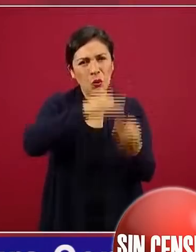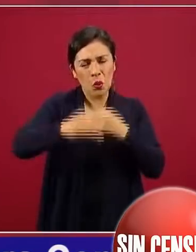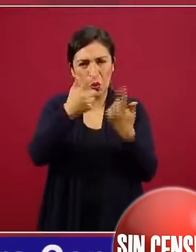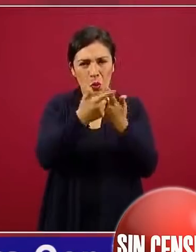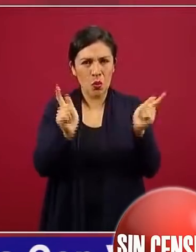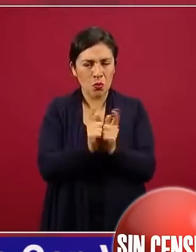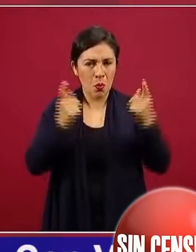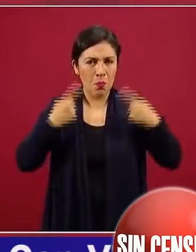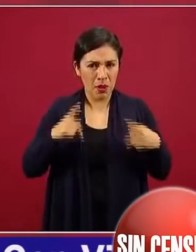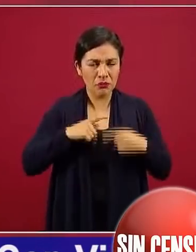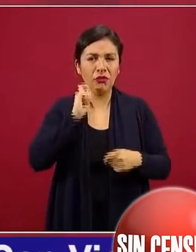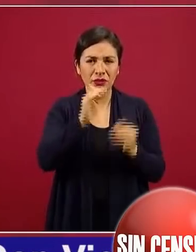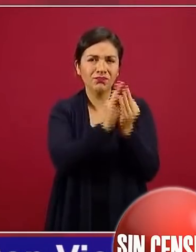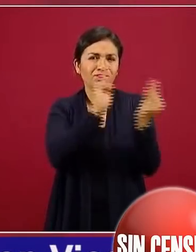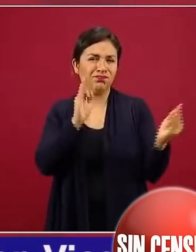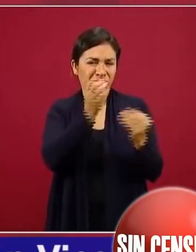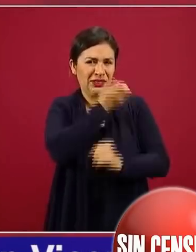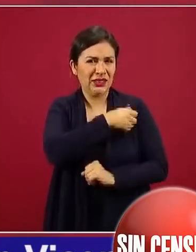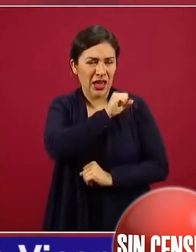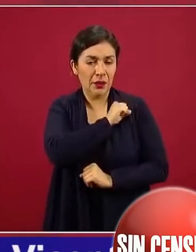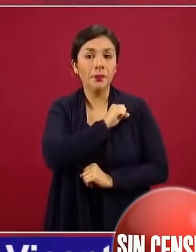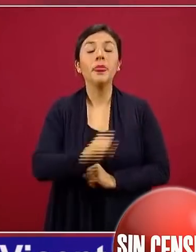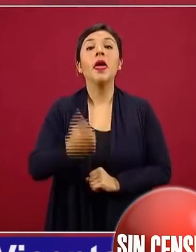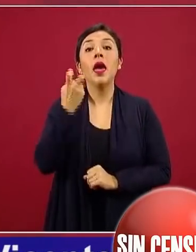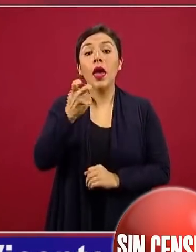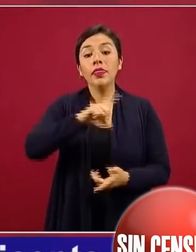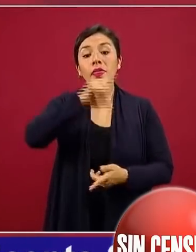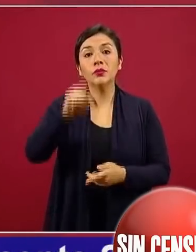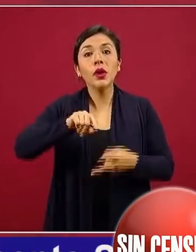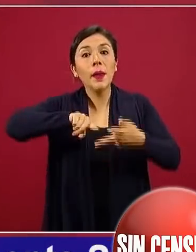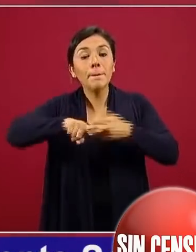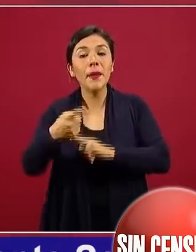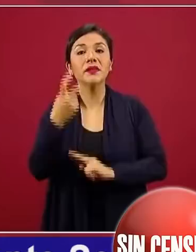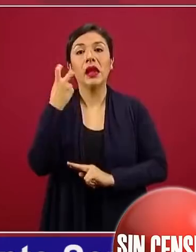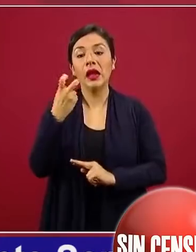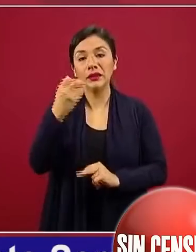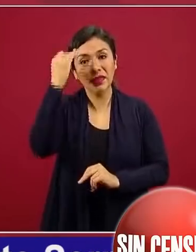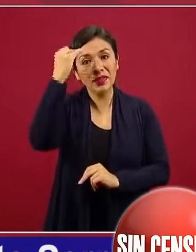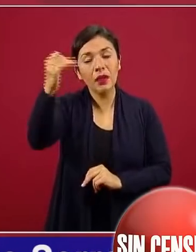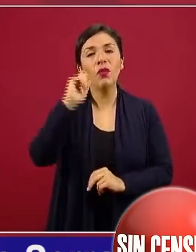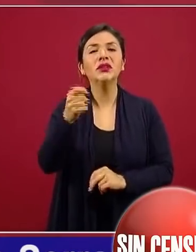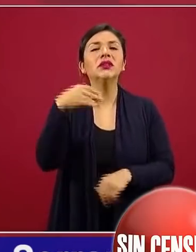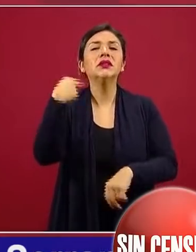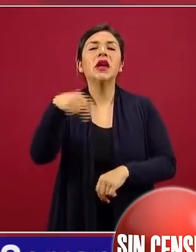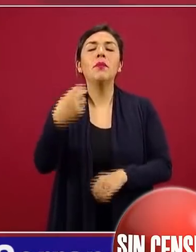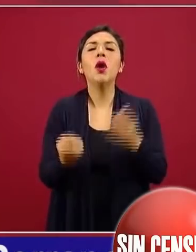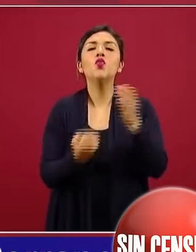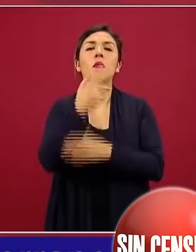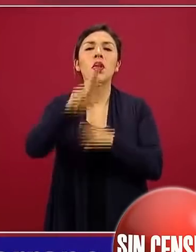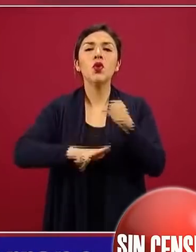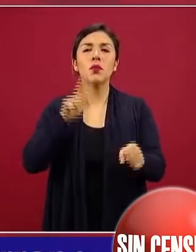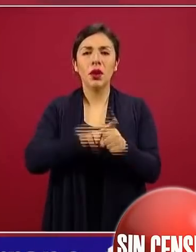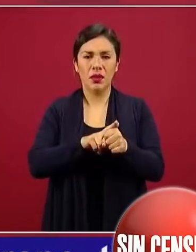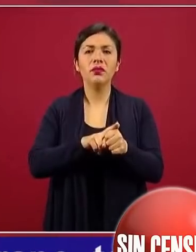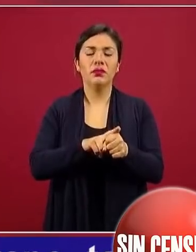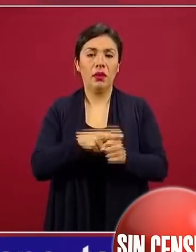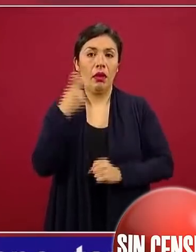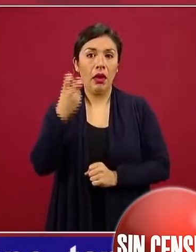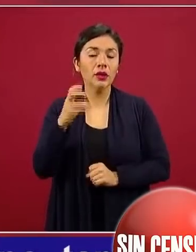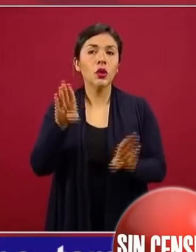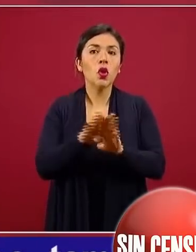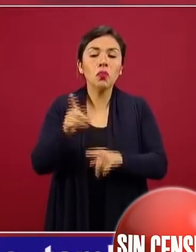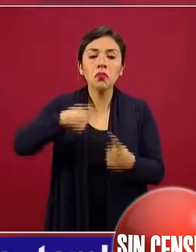comunitarias con la Jornada Nacional de Sana Distancia y entramos a este periodo que designamos nueva normalidad, utilizando una expresión que